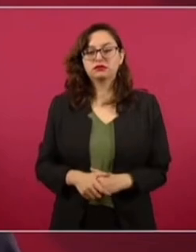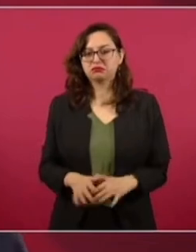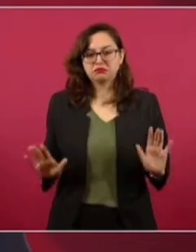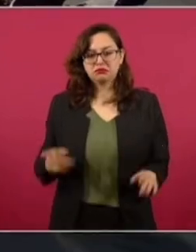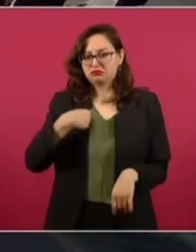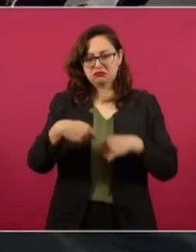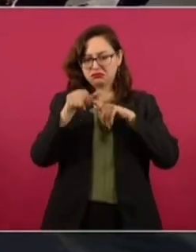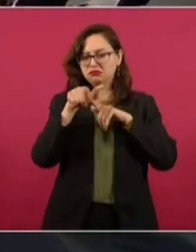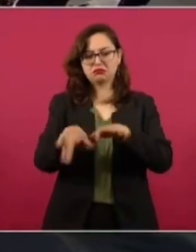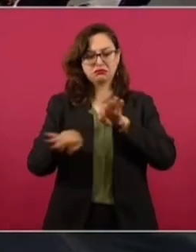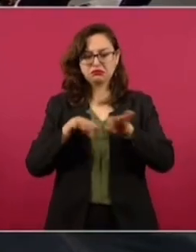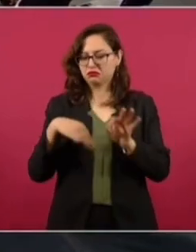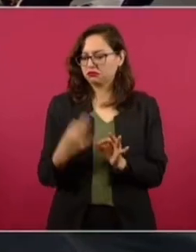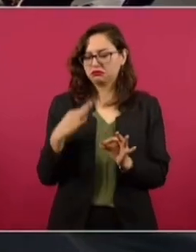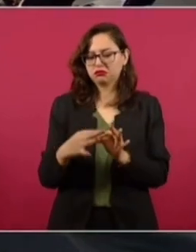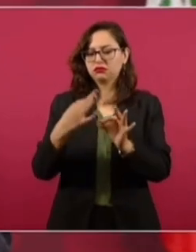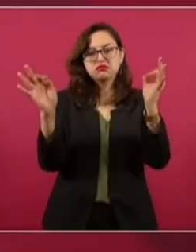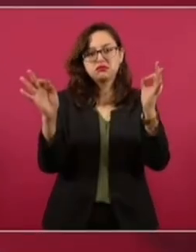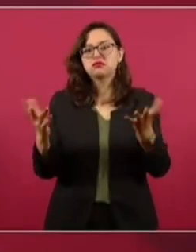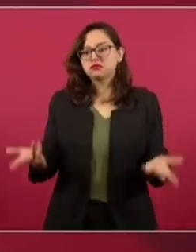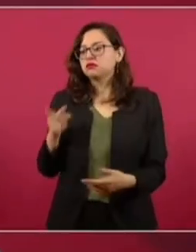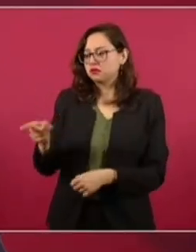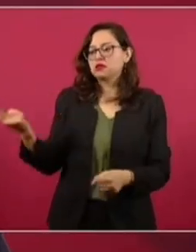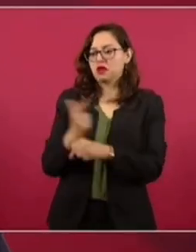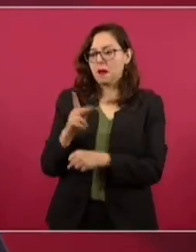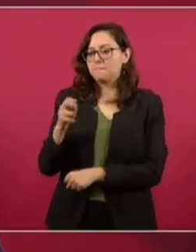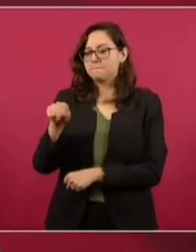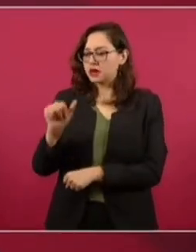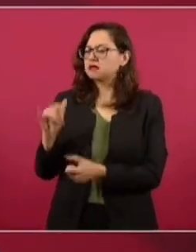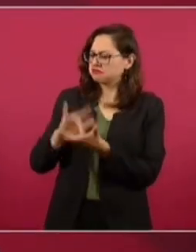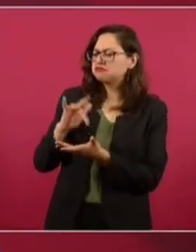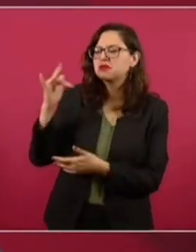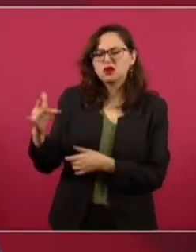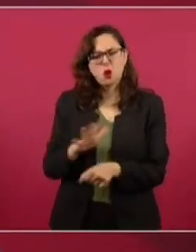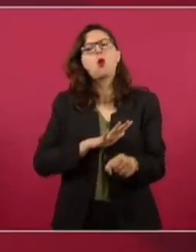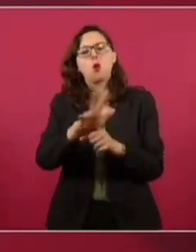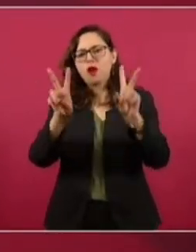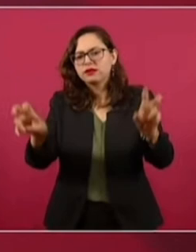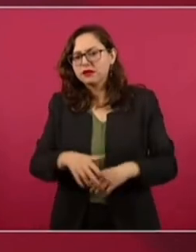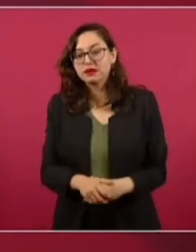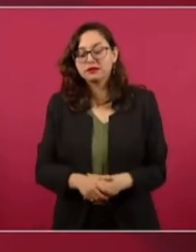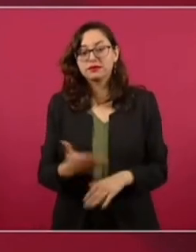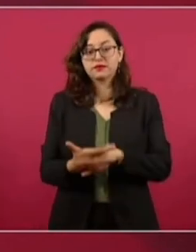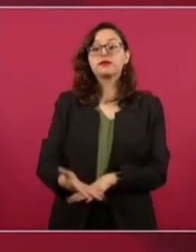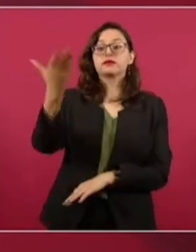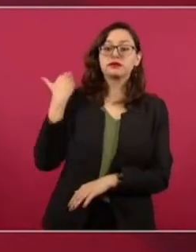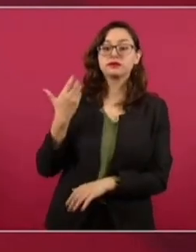Yo hasta públicamente le agradecí al licenciado Peña Nieto porque no se metió,